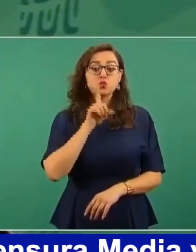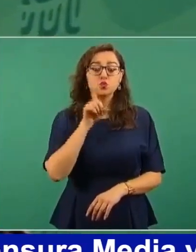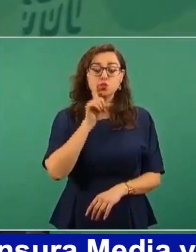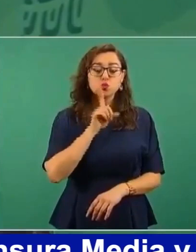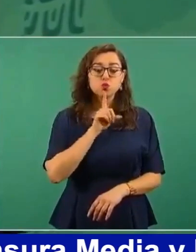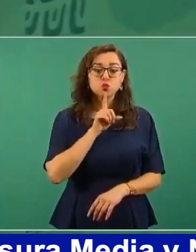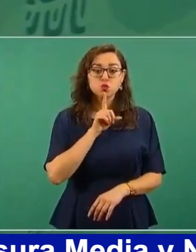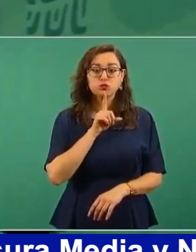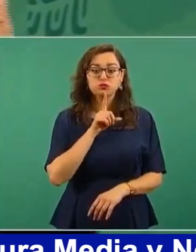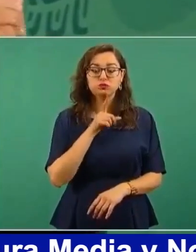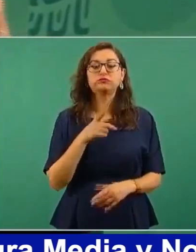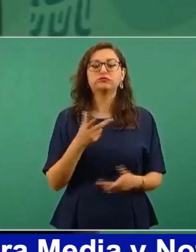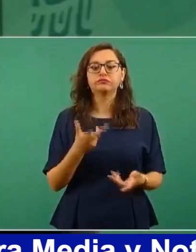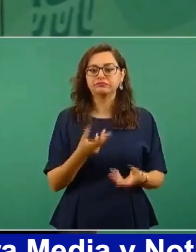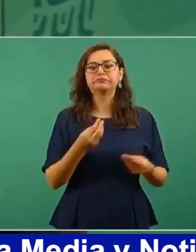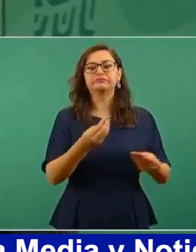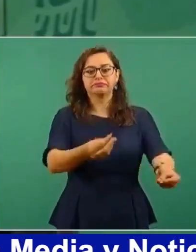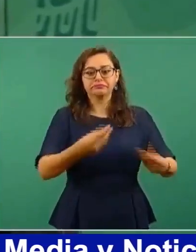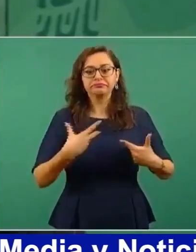todo este trabajo